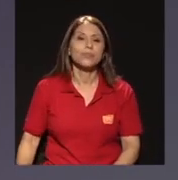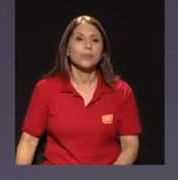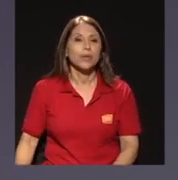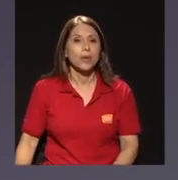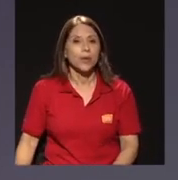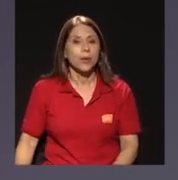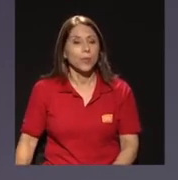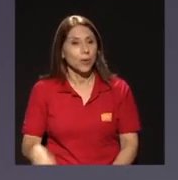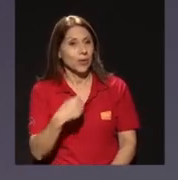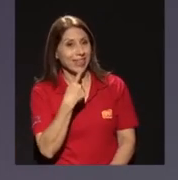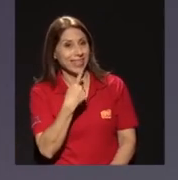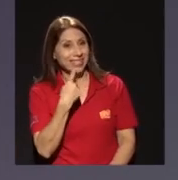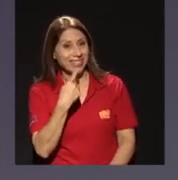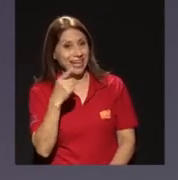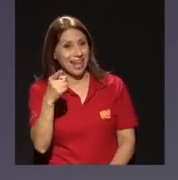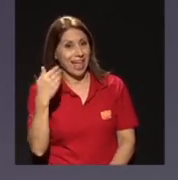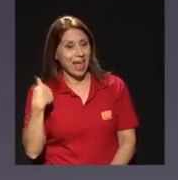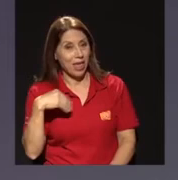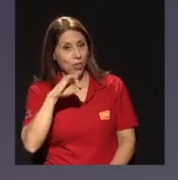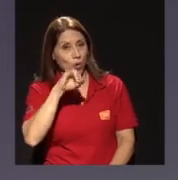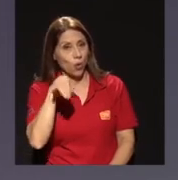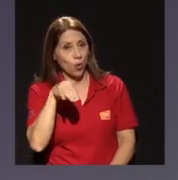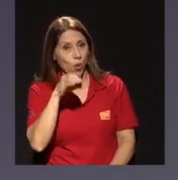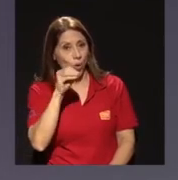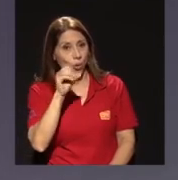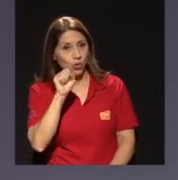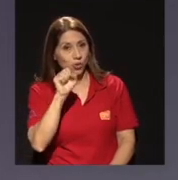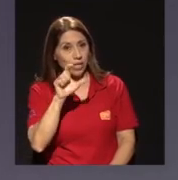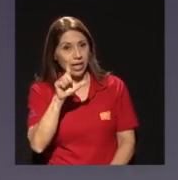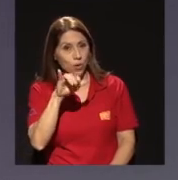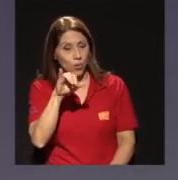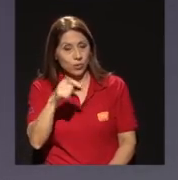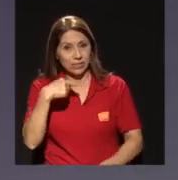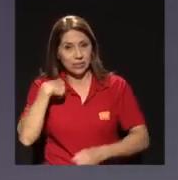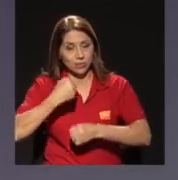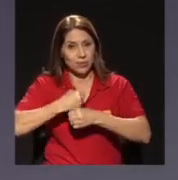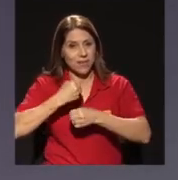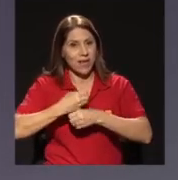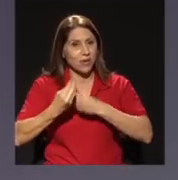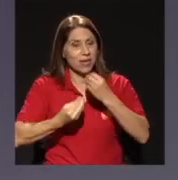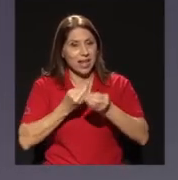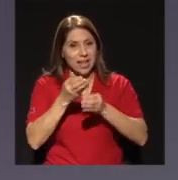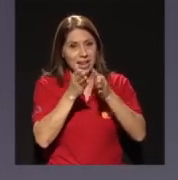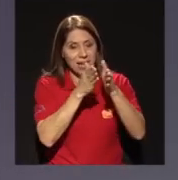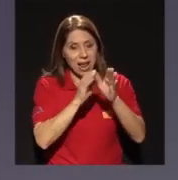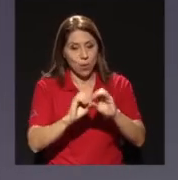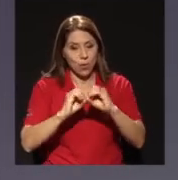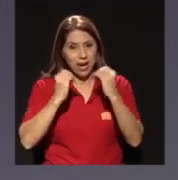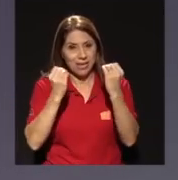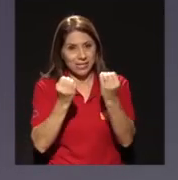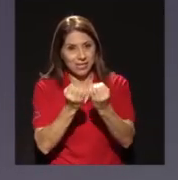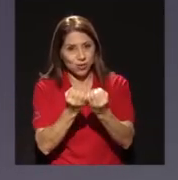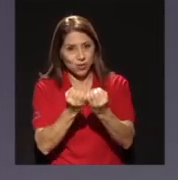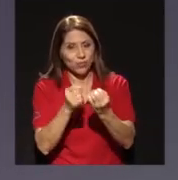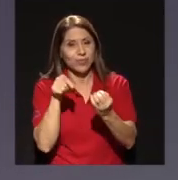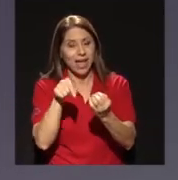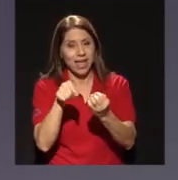que donde me desenvuelvo es en la organización. Directamente ahí es donde defiendo los derechos de los y las